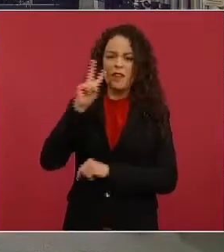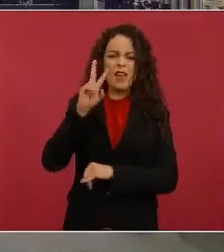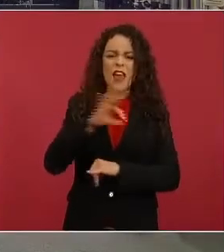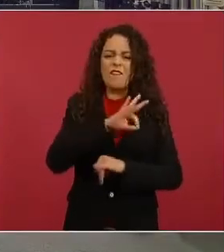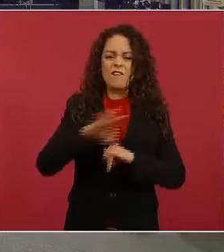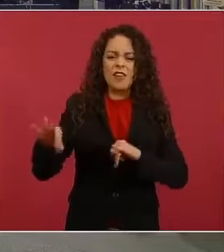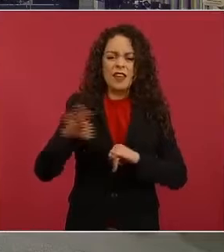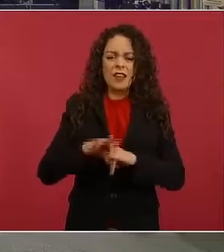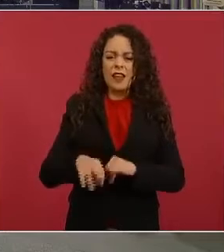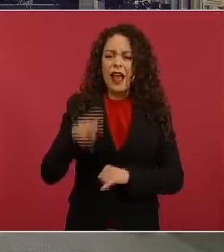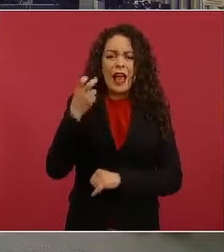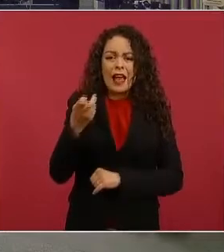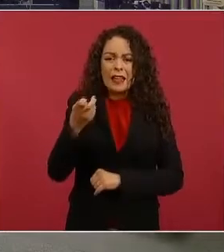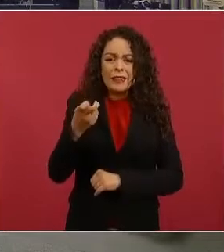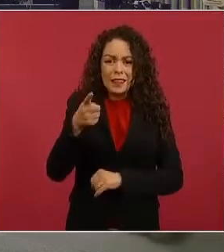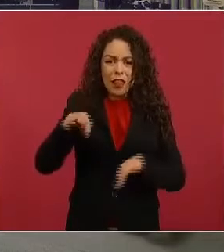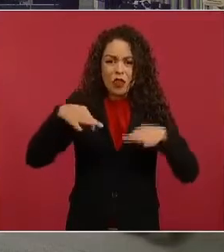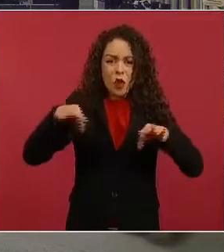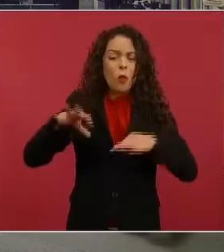Ahí está todo.